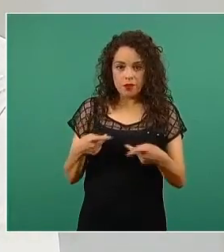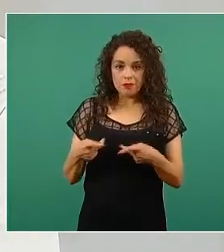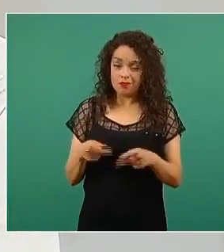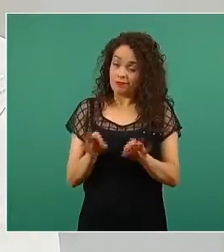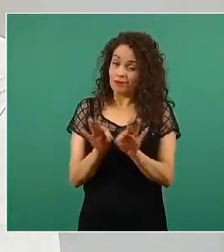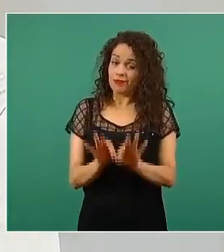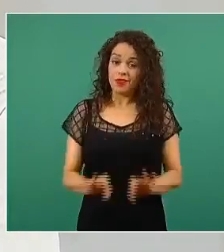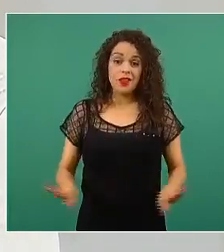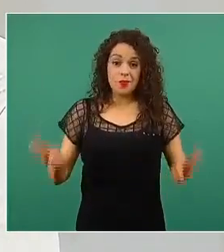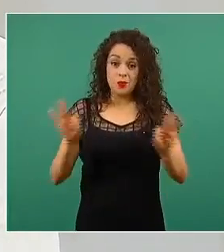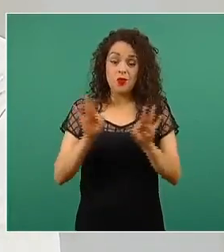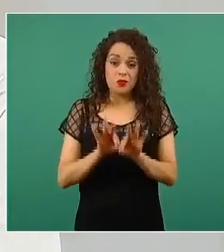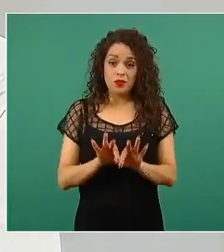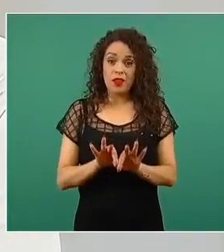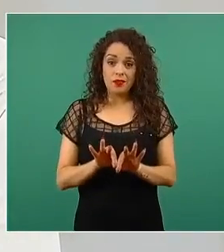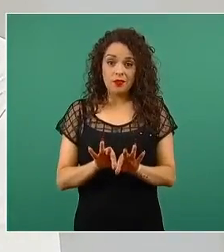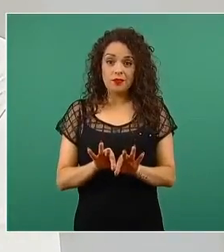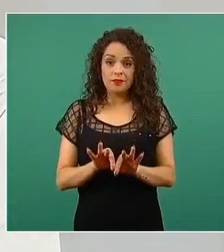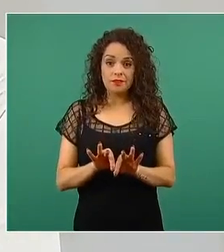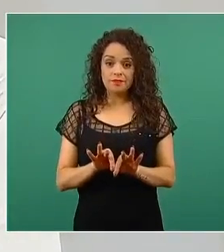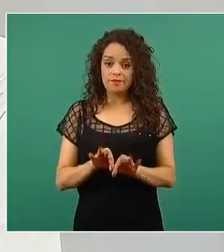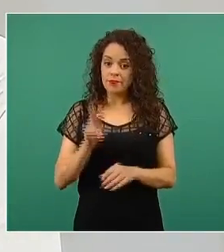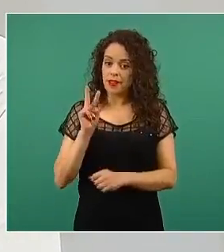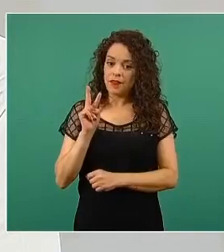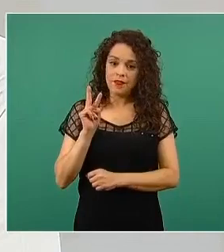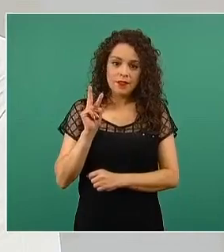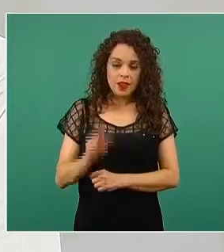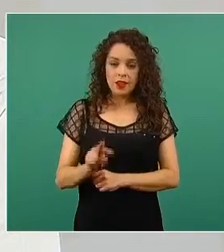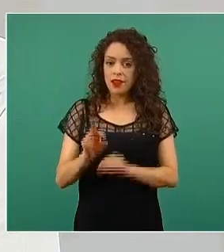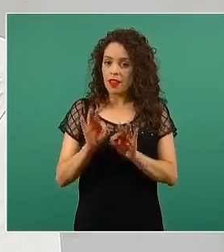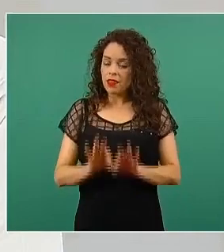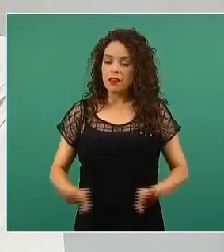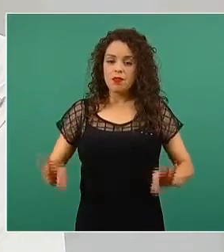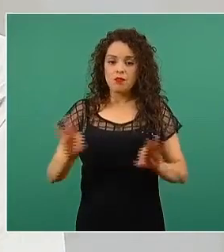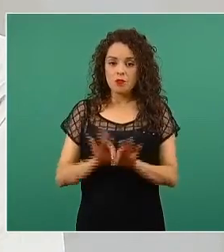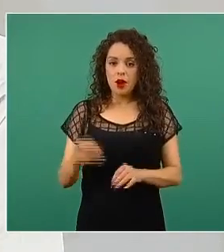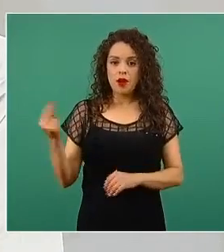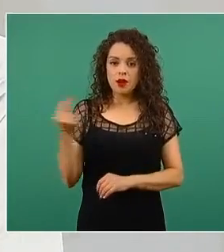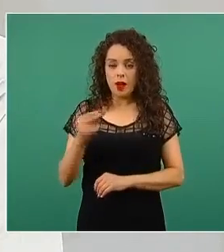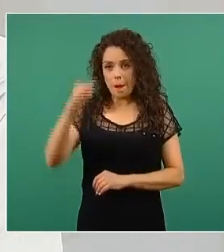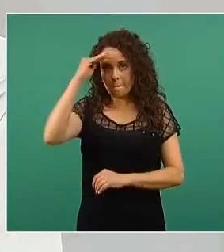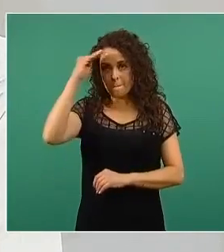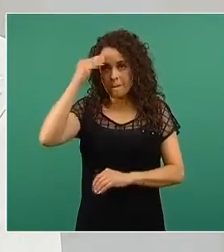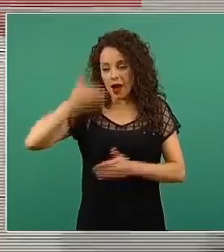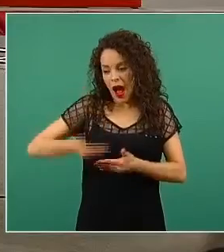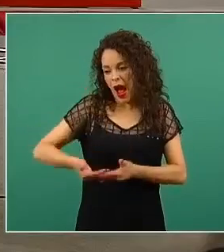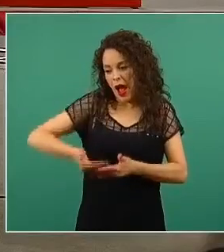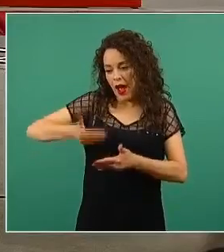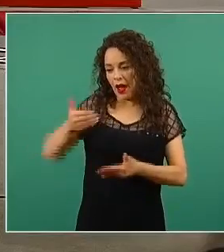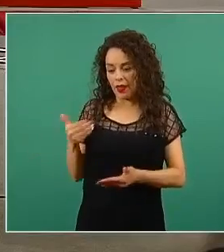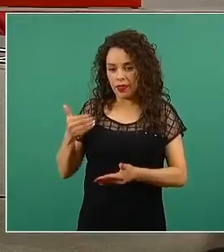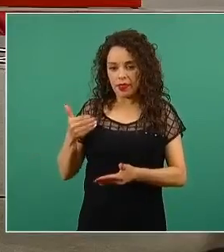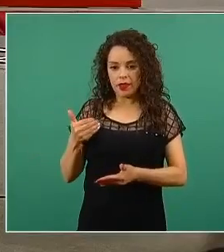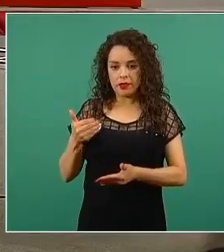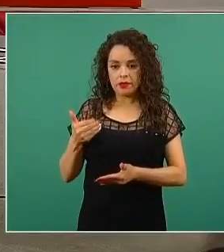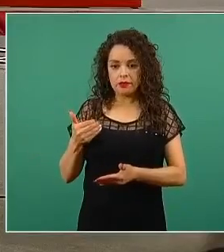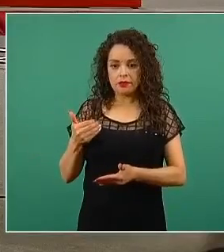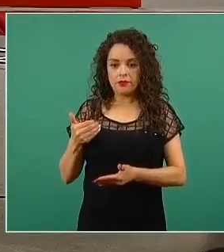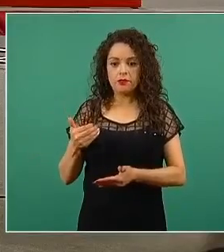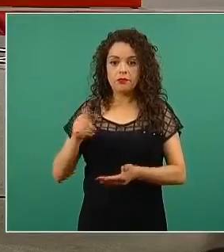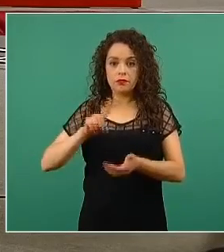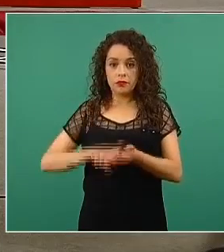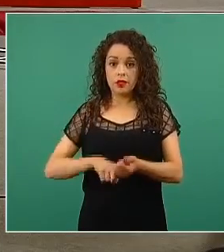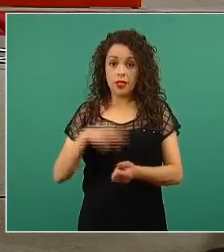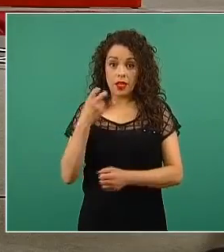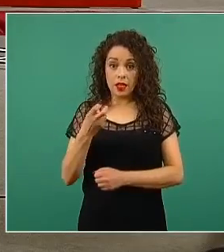Anticiparnos es sumamente importante. Y esto se refleja muchísimo en materia de promoción